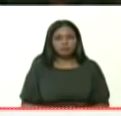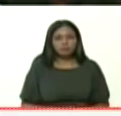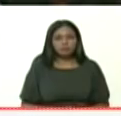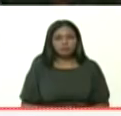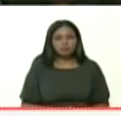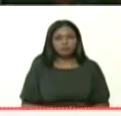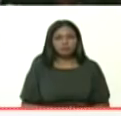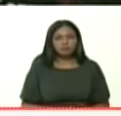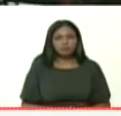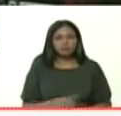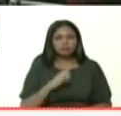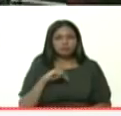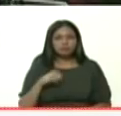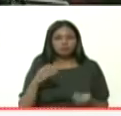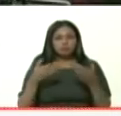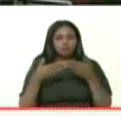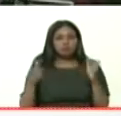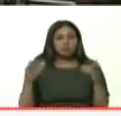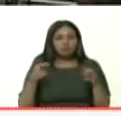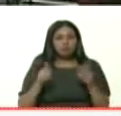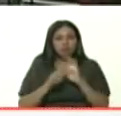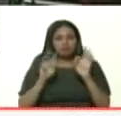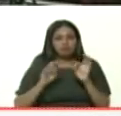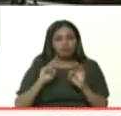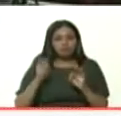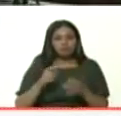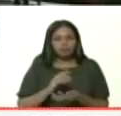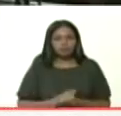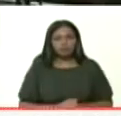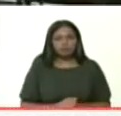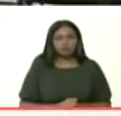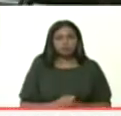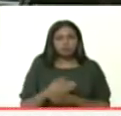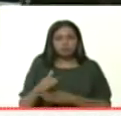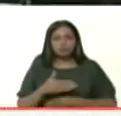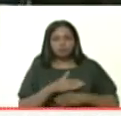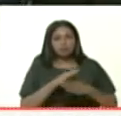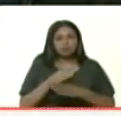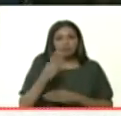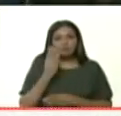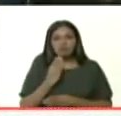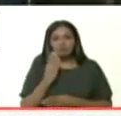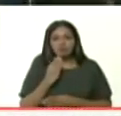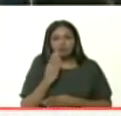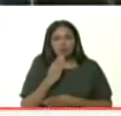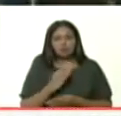Nosotros estamos de puertas abiertas para compartir las experiencias.